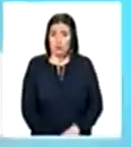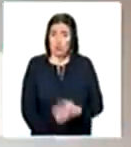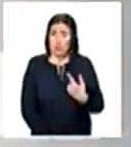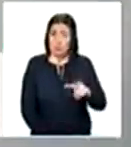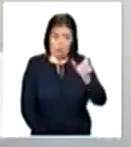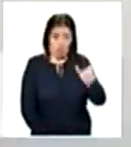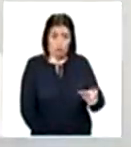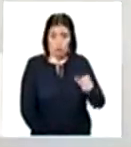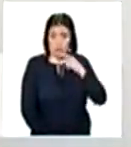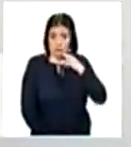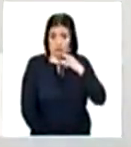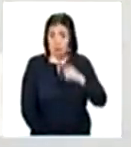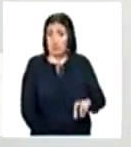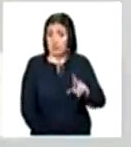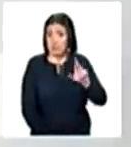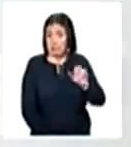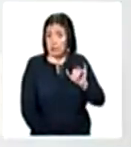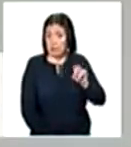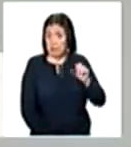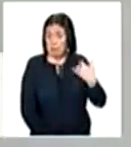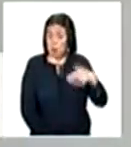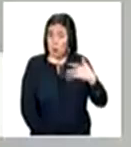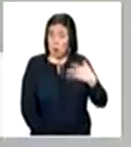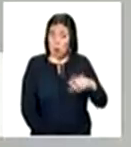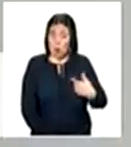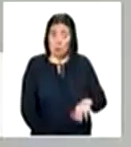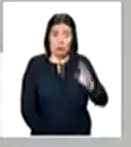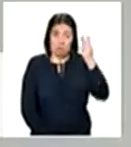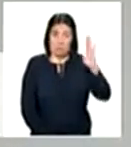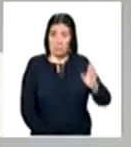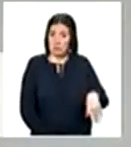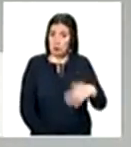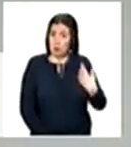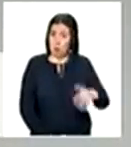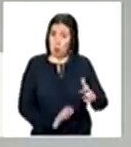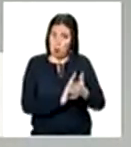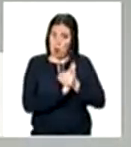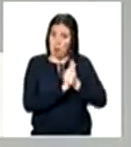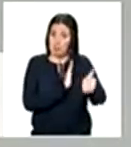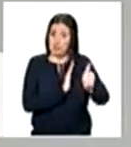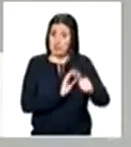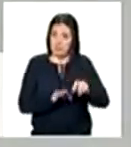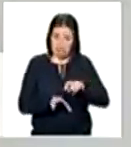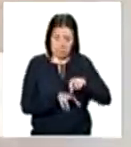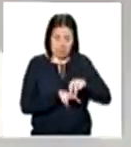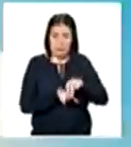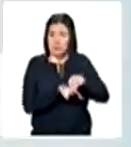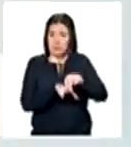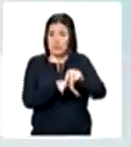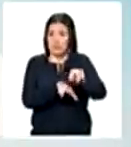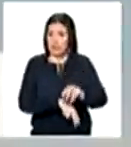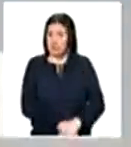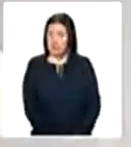Raisa Leal se ha convertido en una sensación en Brasil por su talento en el skate.